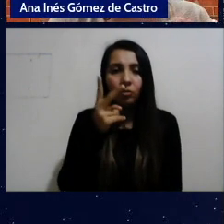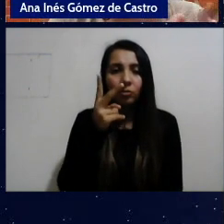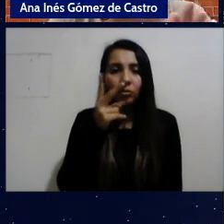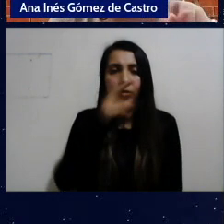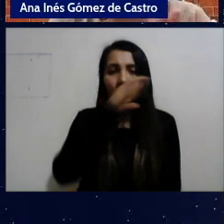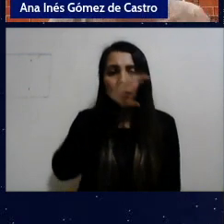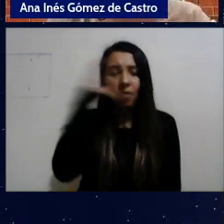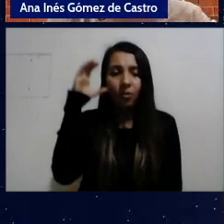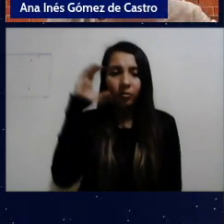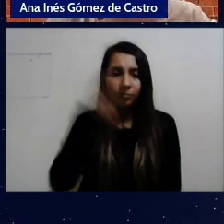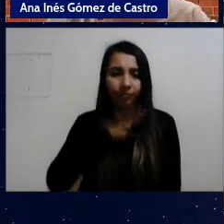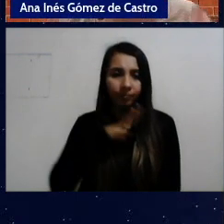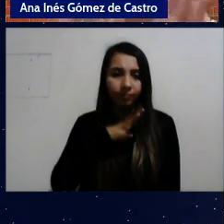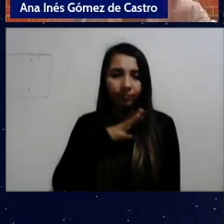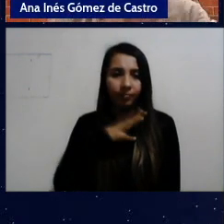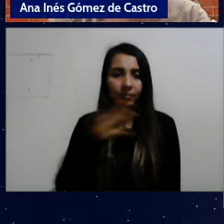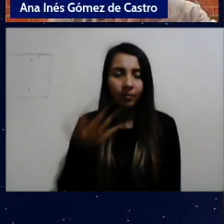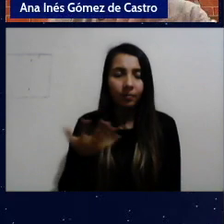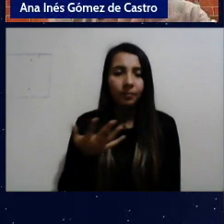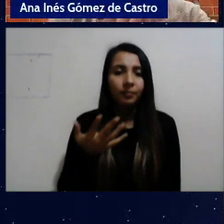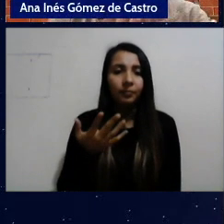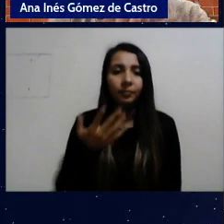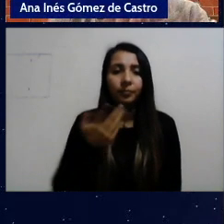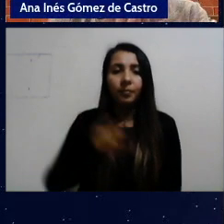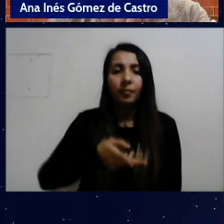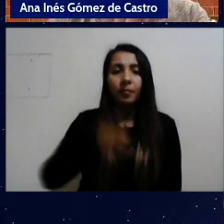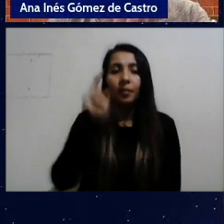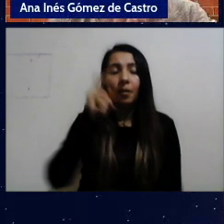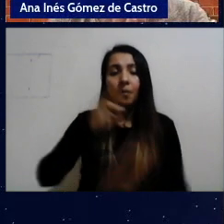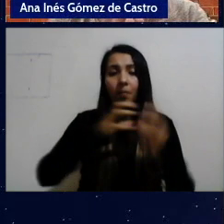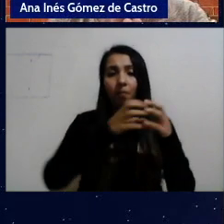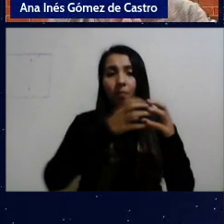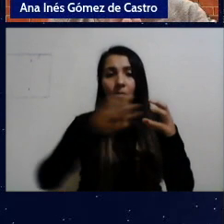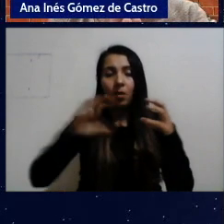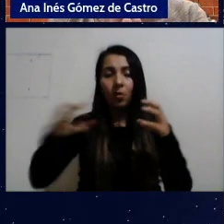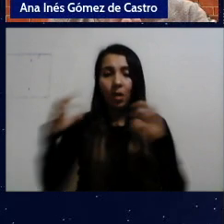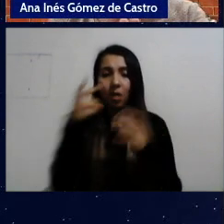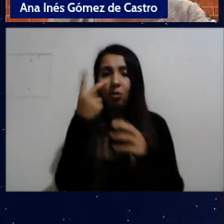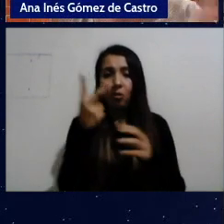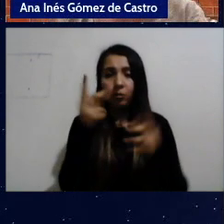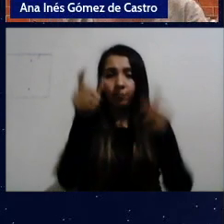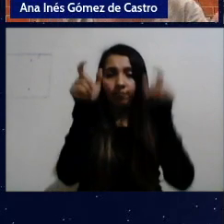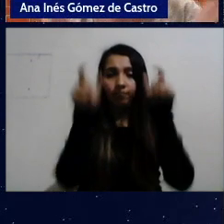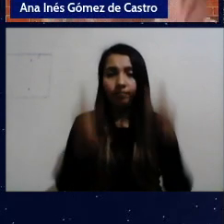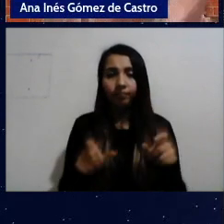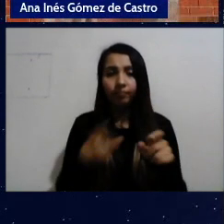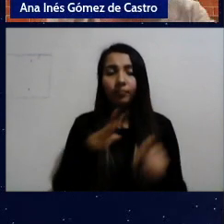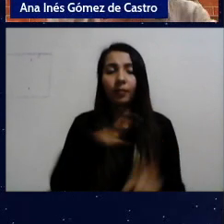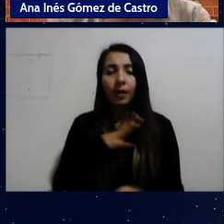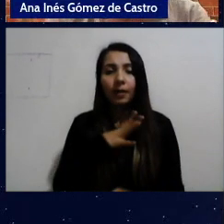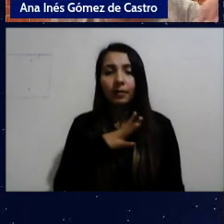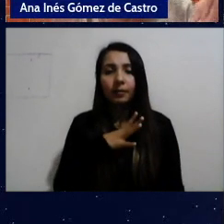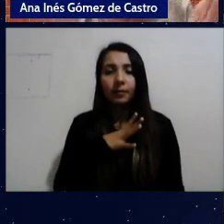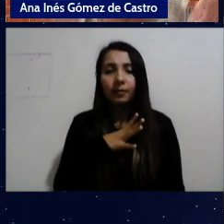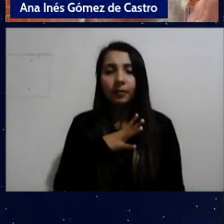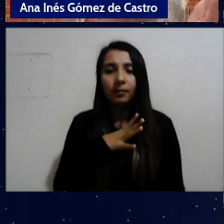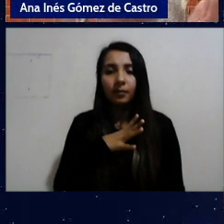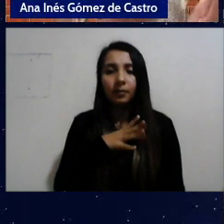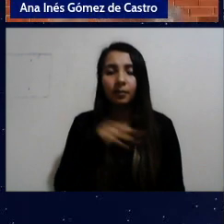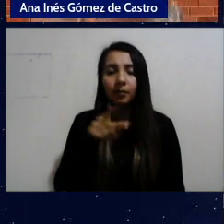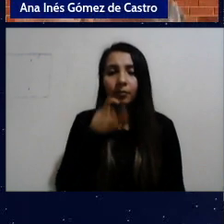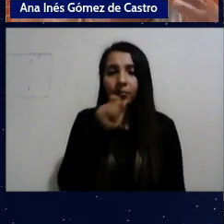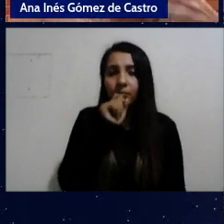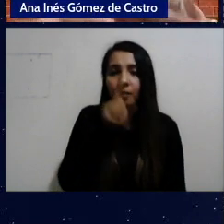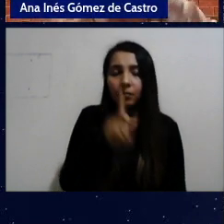que hay 2 imágenes que son especulares, pero la molécula, o sea, hay 2 moléculas